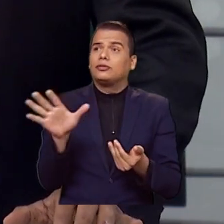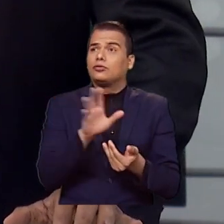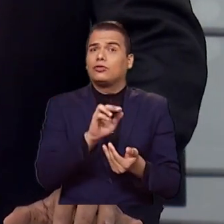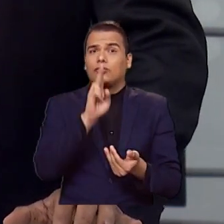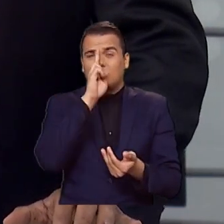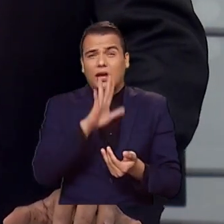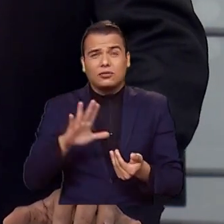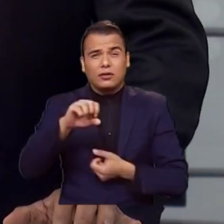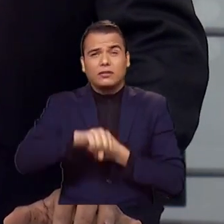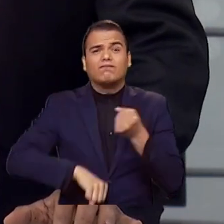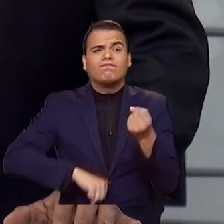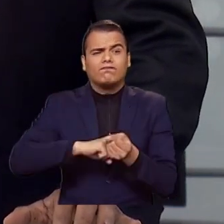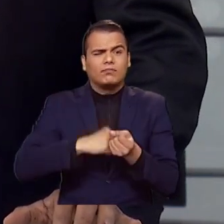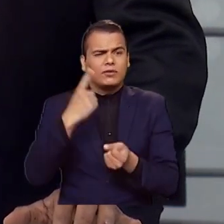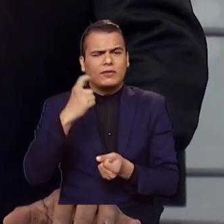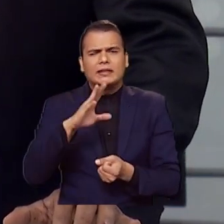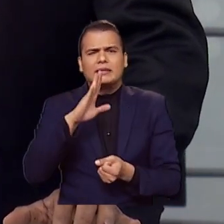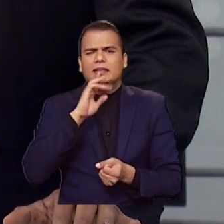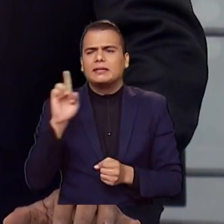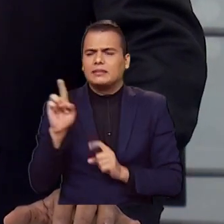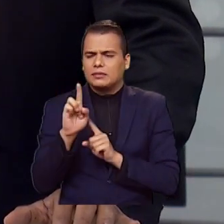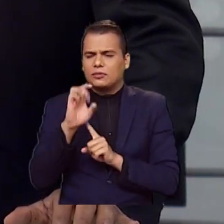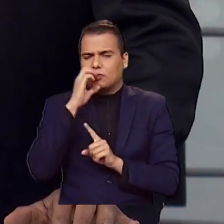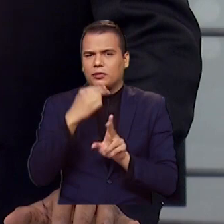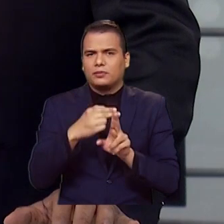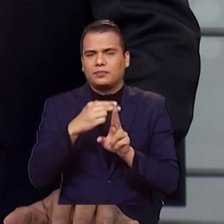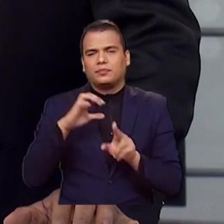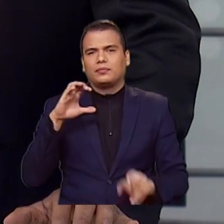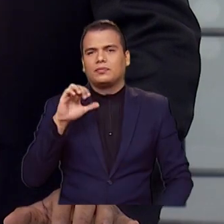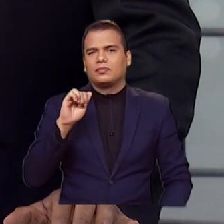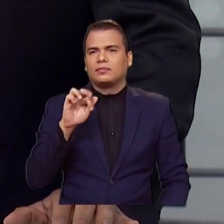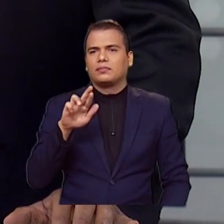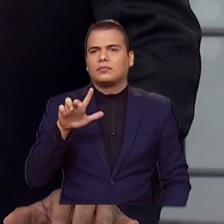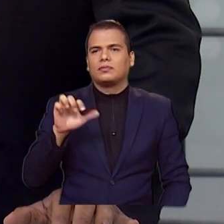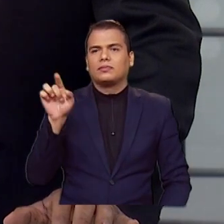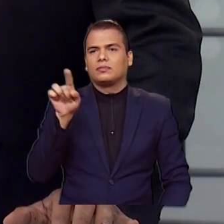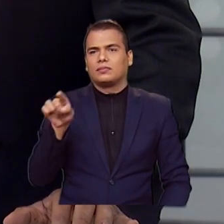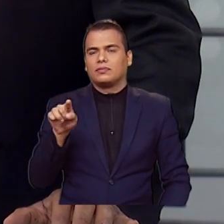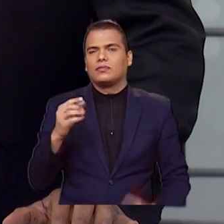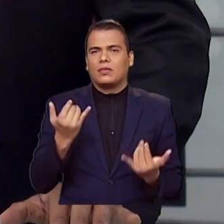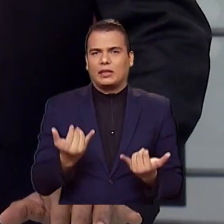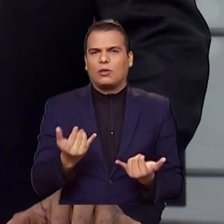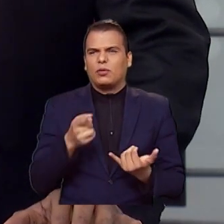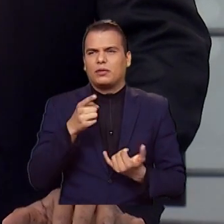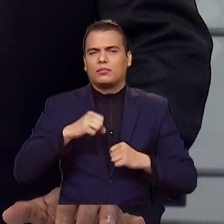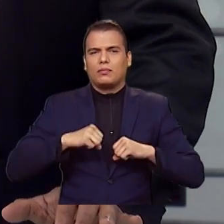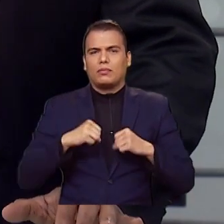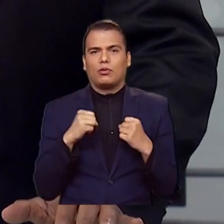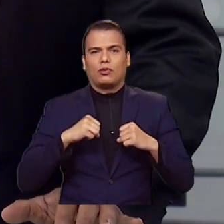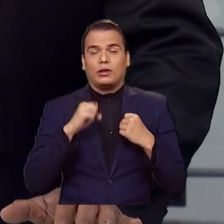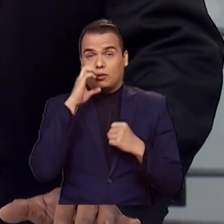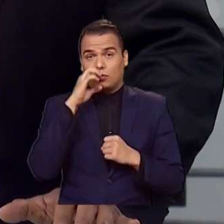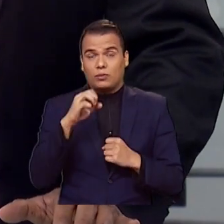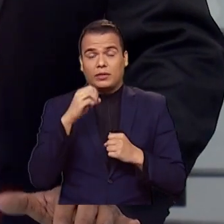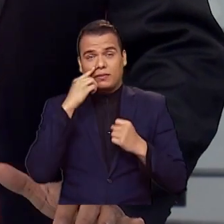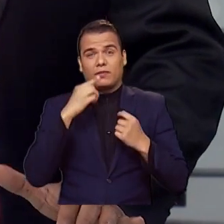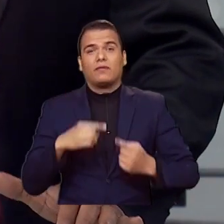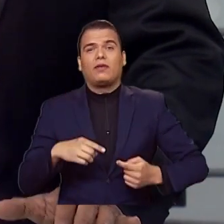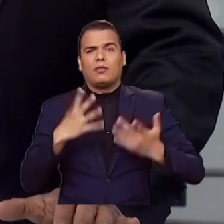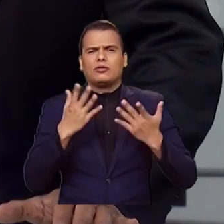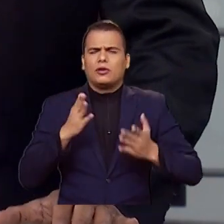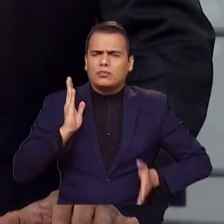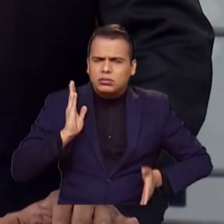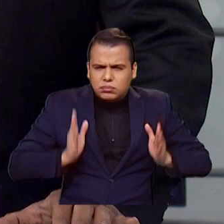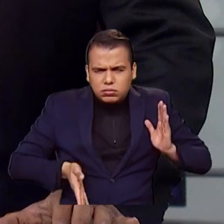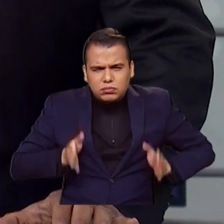nacional, con Carlos Enrique Lagambetre. Está a esta hora de la tarde, noche, desde Bogotá, una de las grandes leyendas del atletismo de